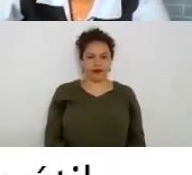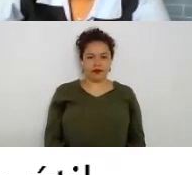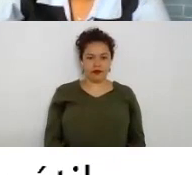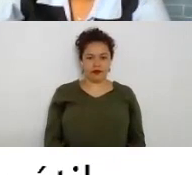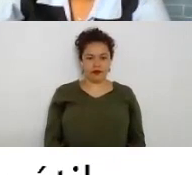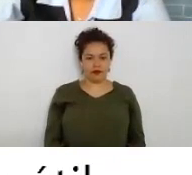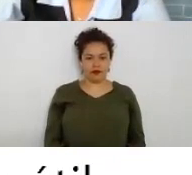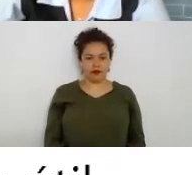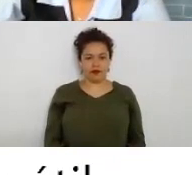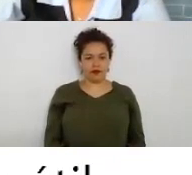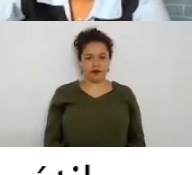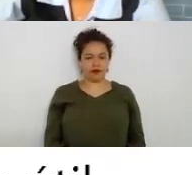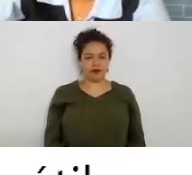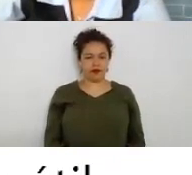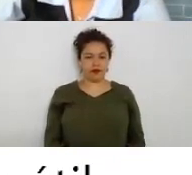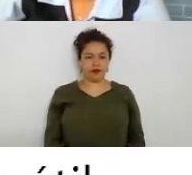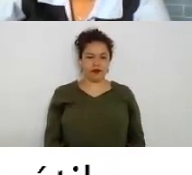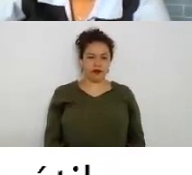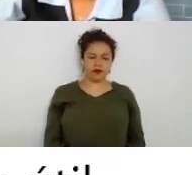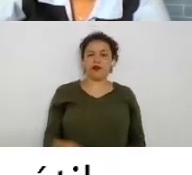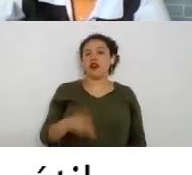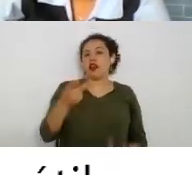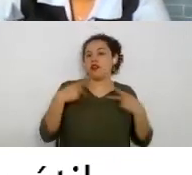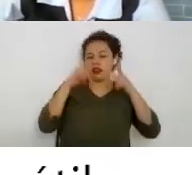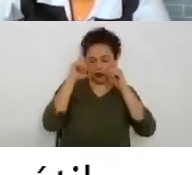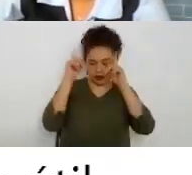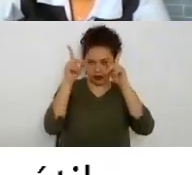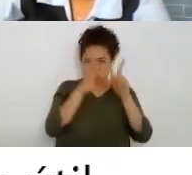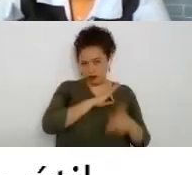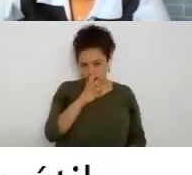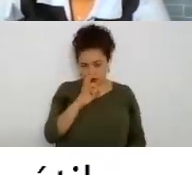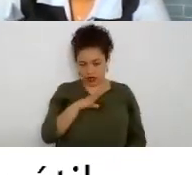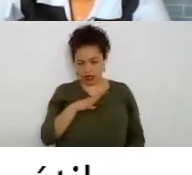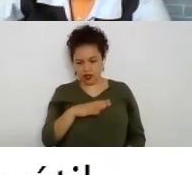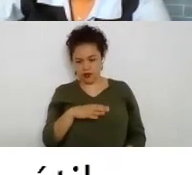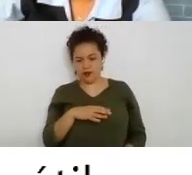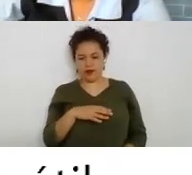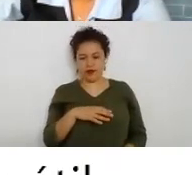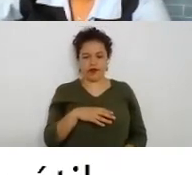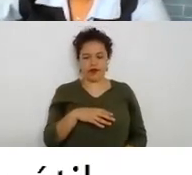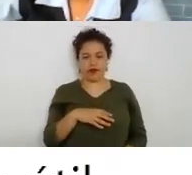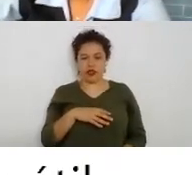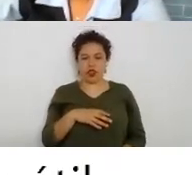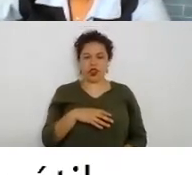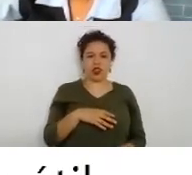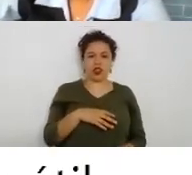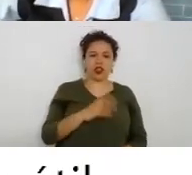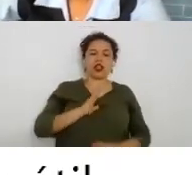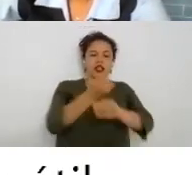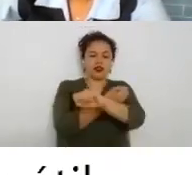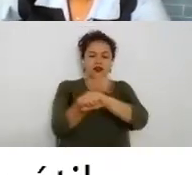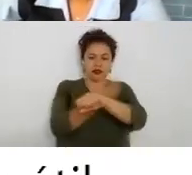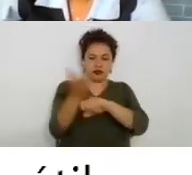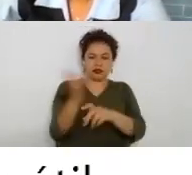Pero cuando una víctima está consciente y ya atendimos a lo mejor alguna hemorragia, alguna lesión